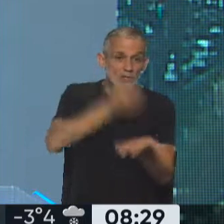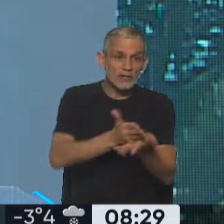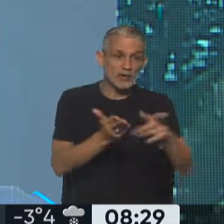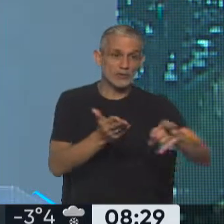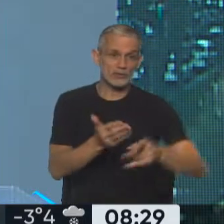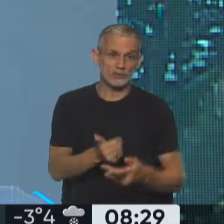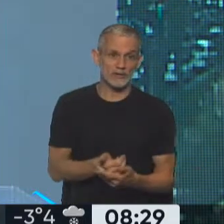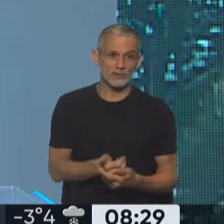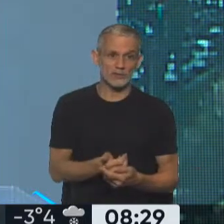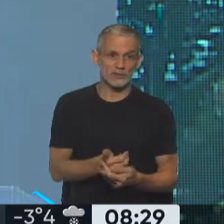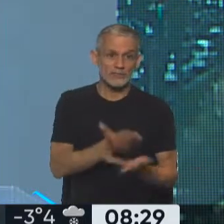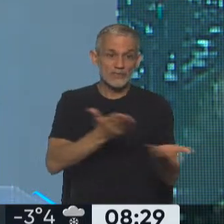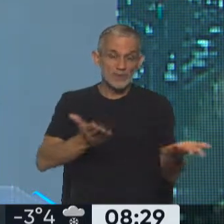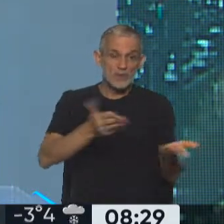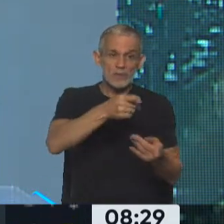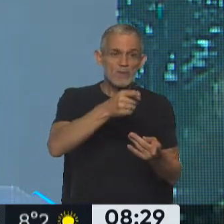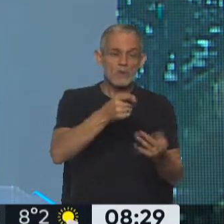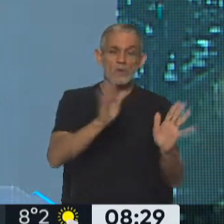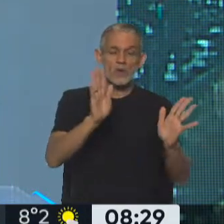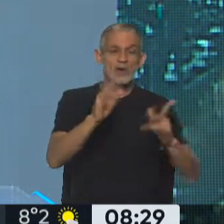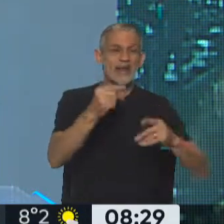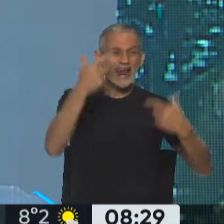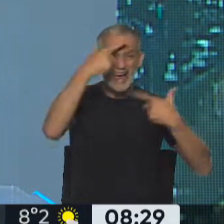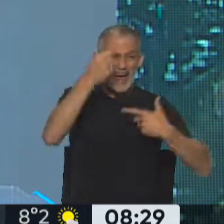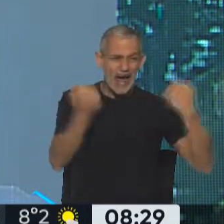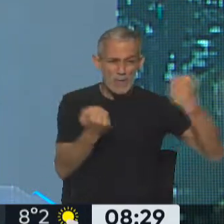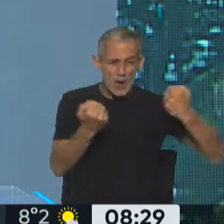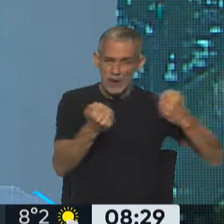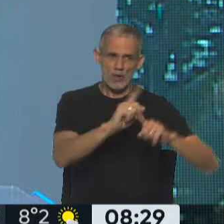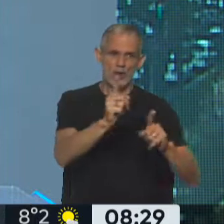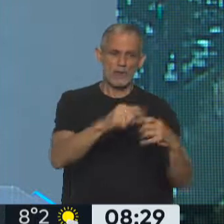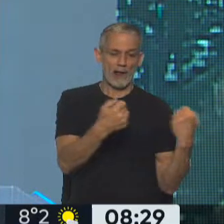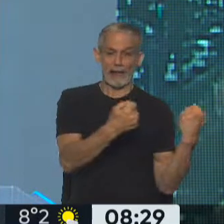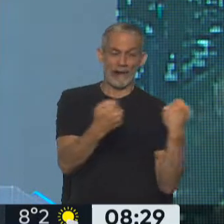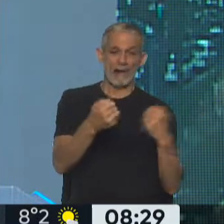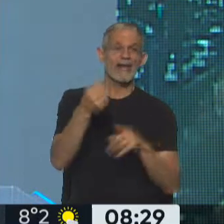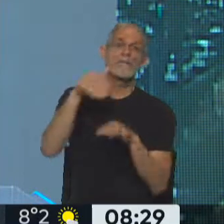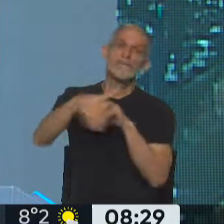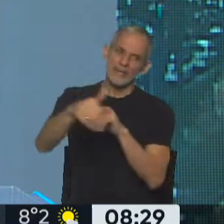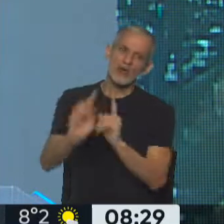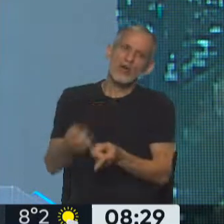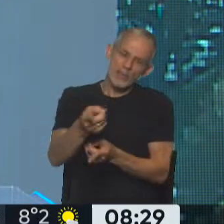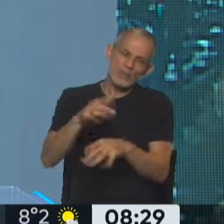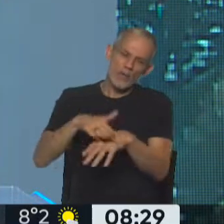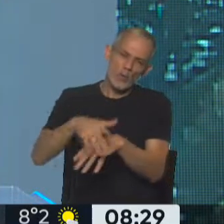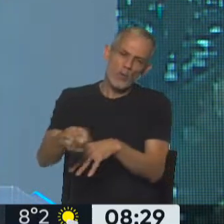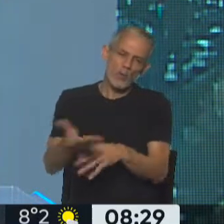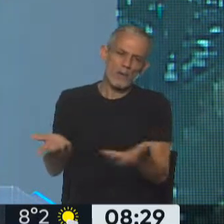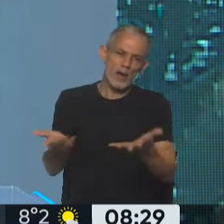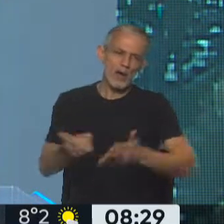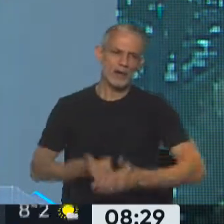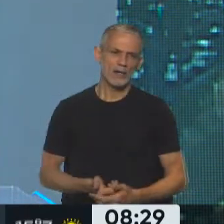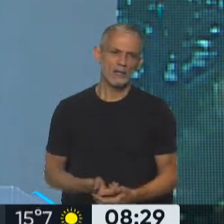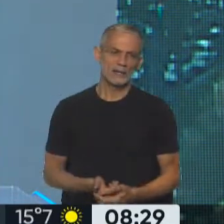este porque no solamente fue la acción de El camionero sino una mala maniobra del conductor del micro también produjo el impacto entonces